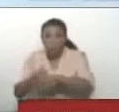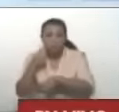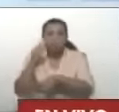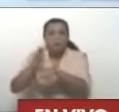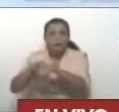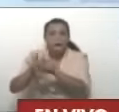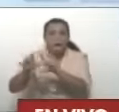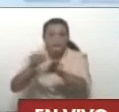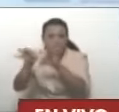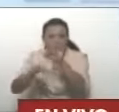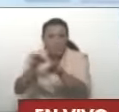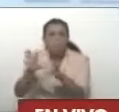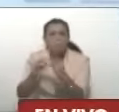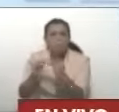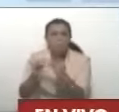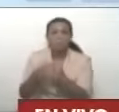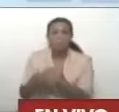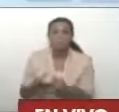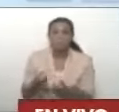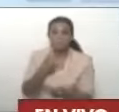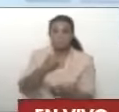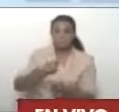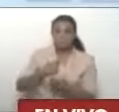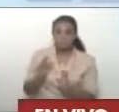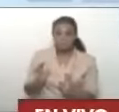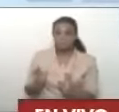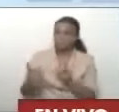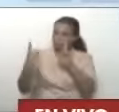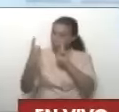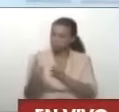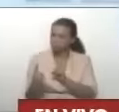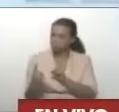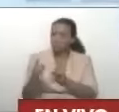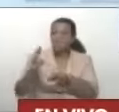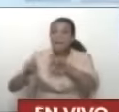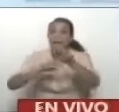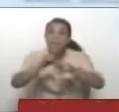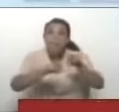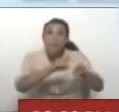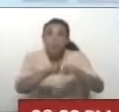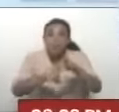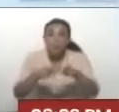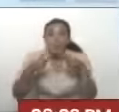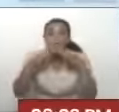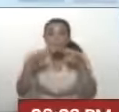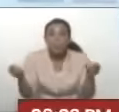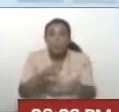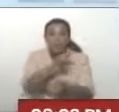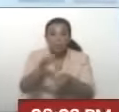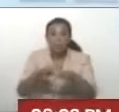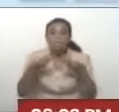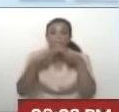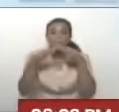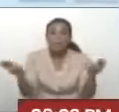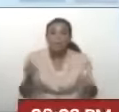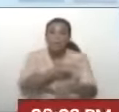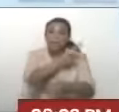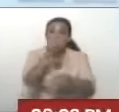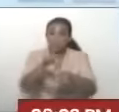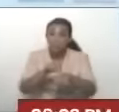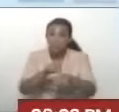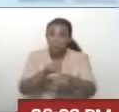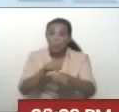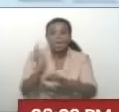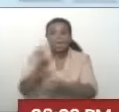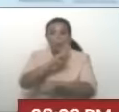Rodríguez, y me dijo que la consulta pública nacional que convocó